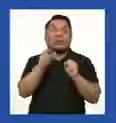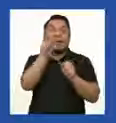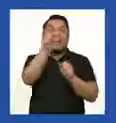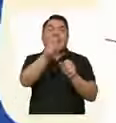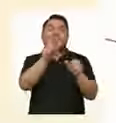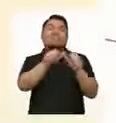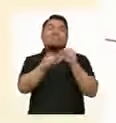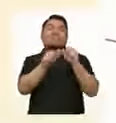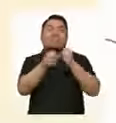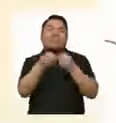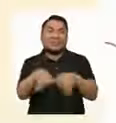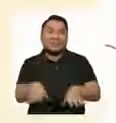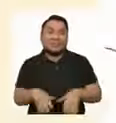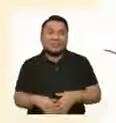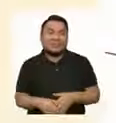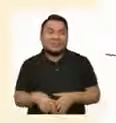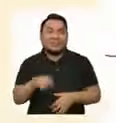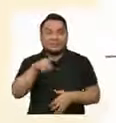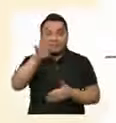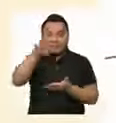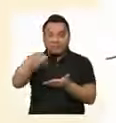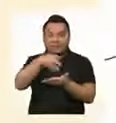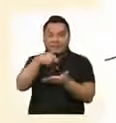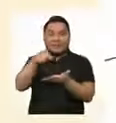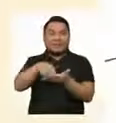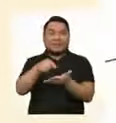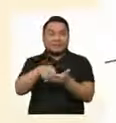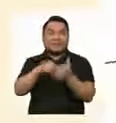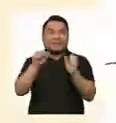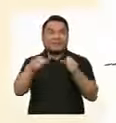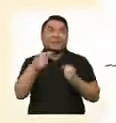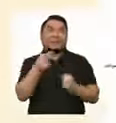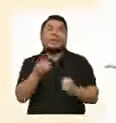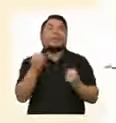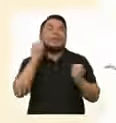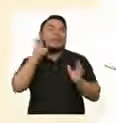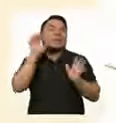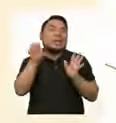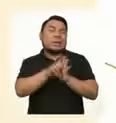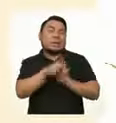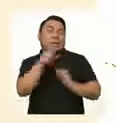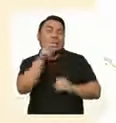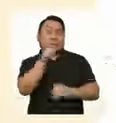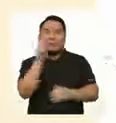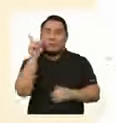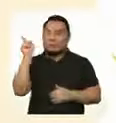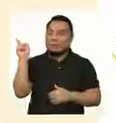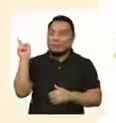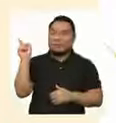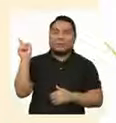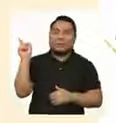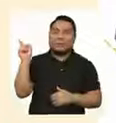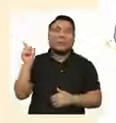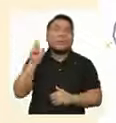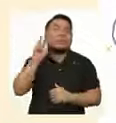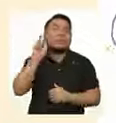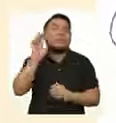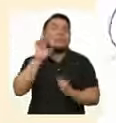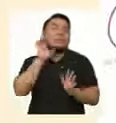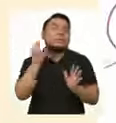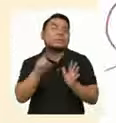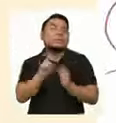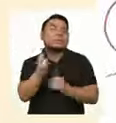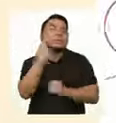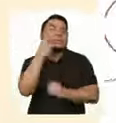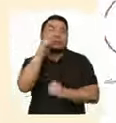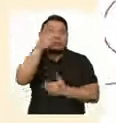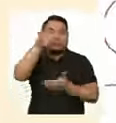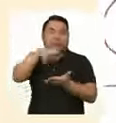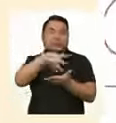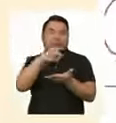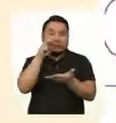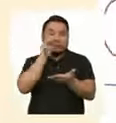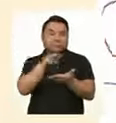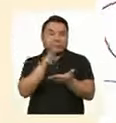perdidos. Aquí un cuadro que nos sirve como una situación de ejemplo. Primero observemos las frecuencias que tenemos.